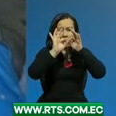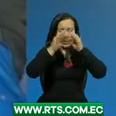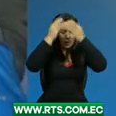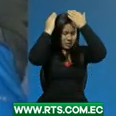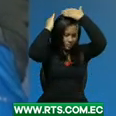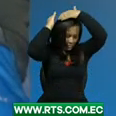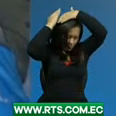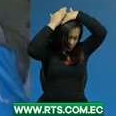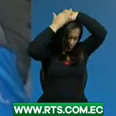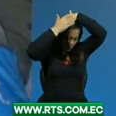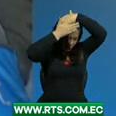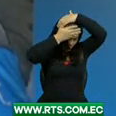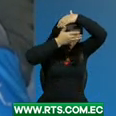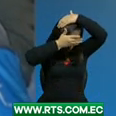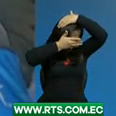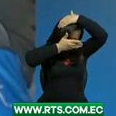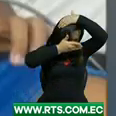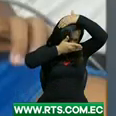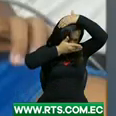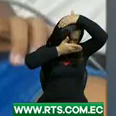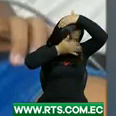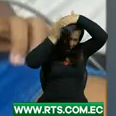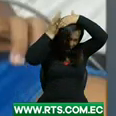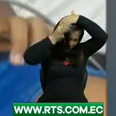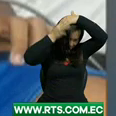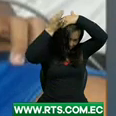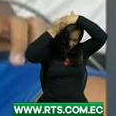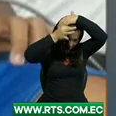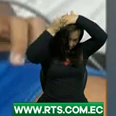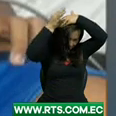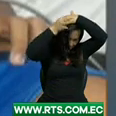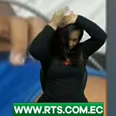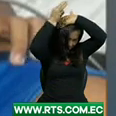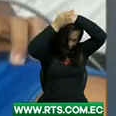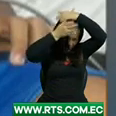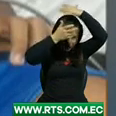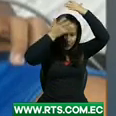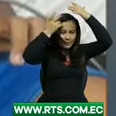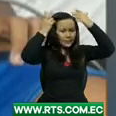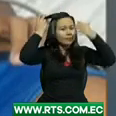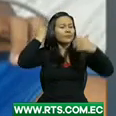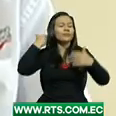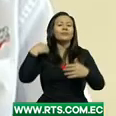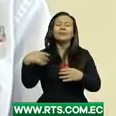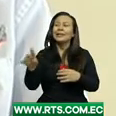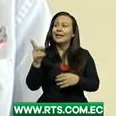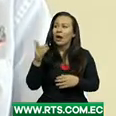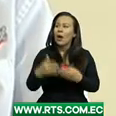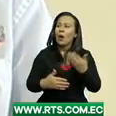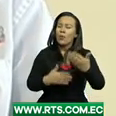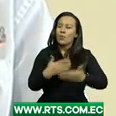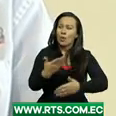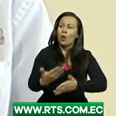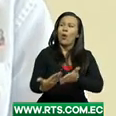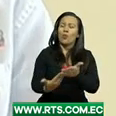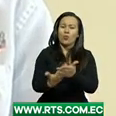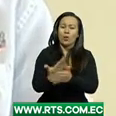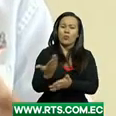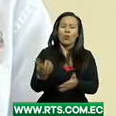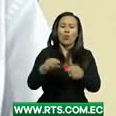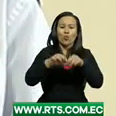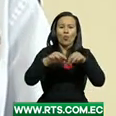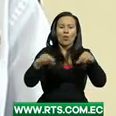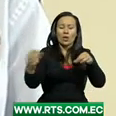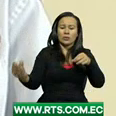que recubre el cerebro, que es la dura madre, y se le hizo una duroplastía, se llama así ese procedimiento. Bueno, se vuelve a colocar hueso